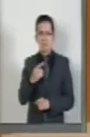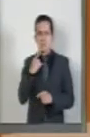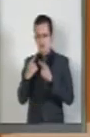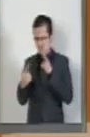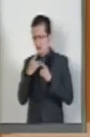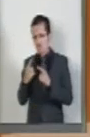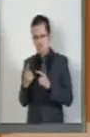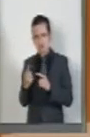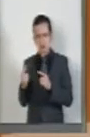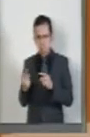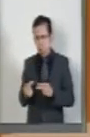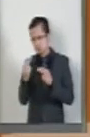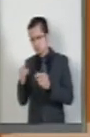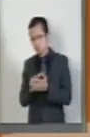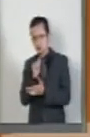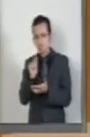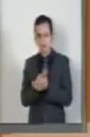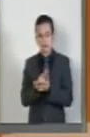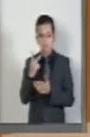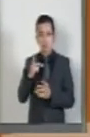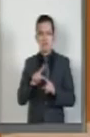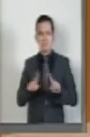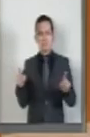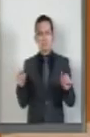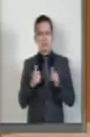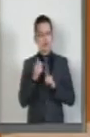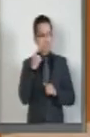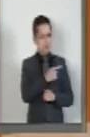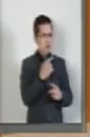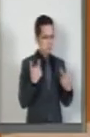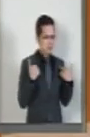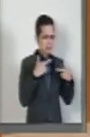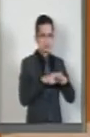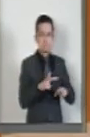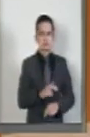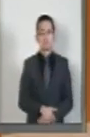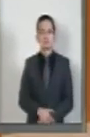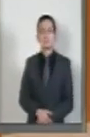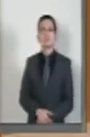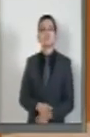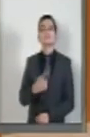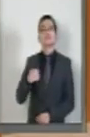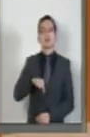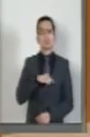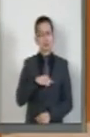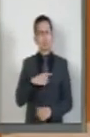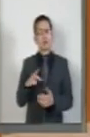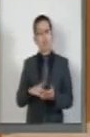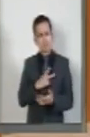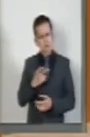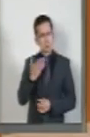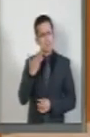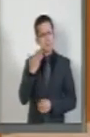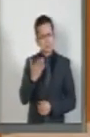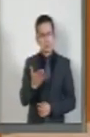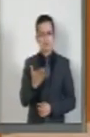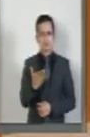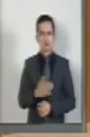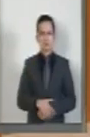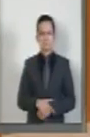aunque no lo sea para los maestros. Y volvemos a exigir, porque es un